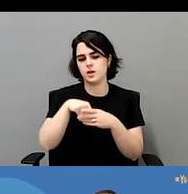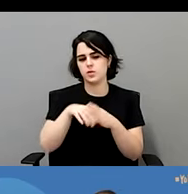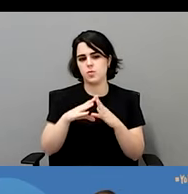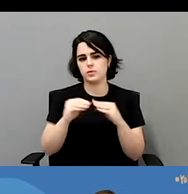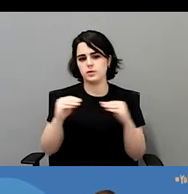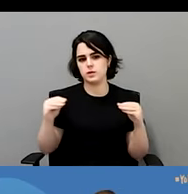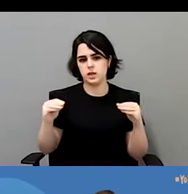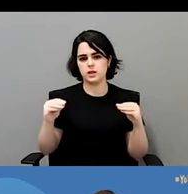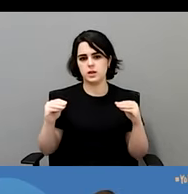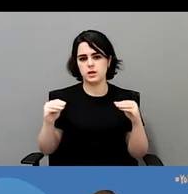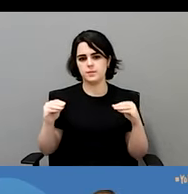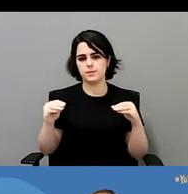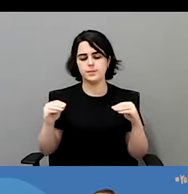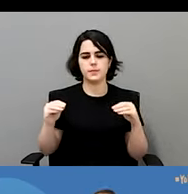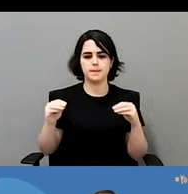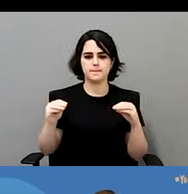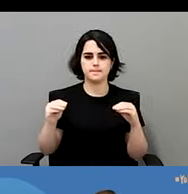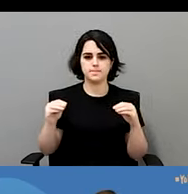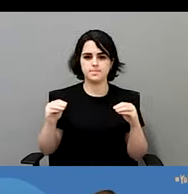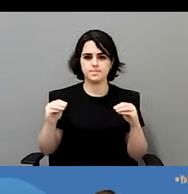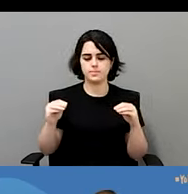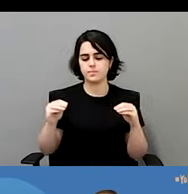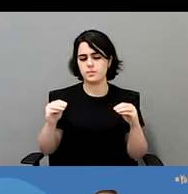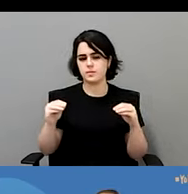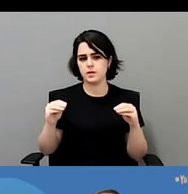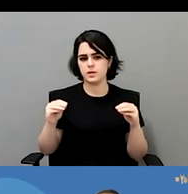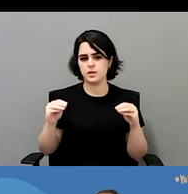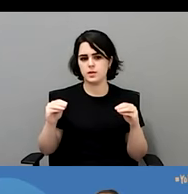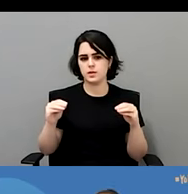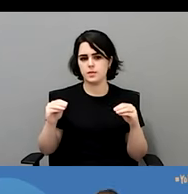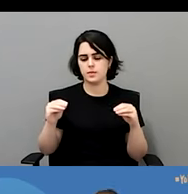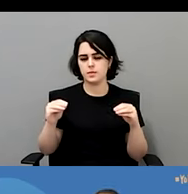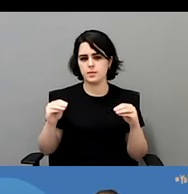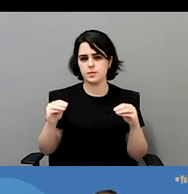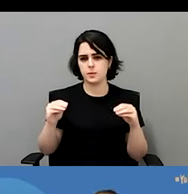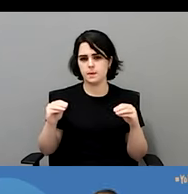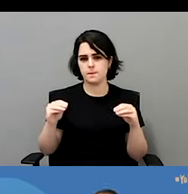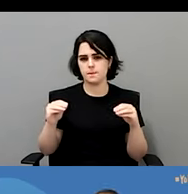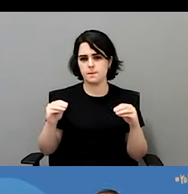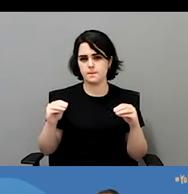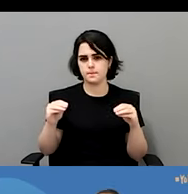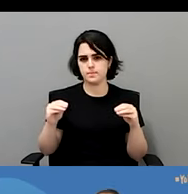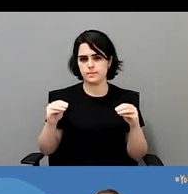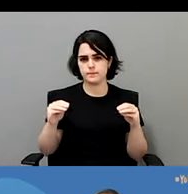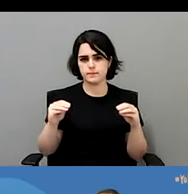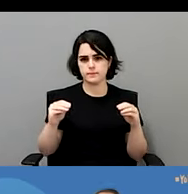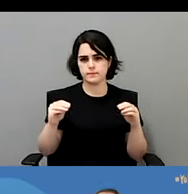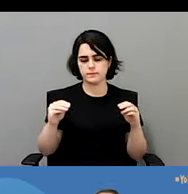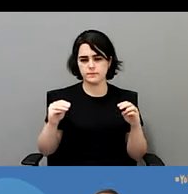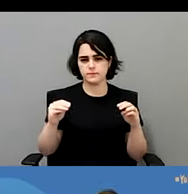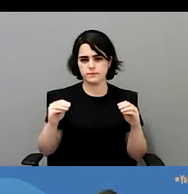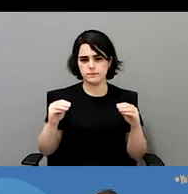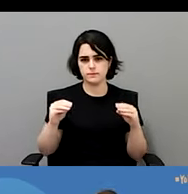universidad impartida por Soledad Arnau, en la que nos